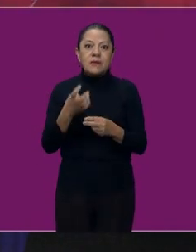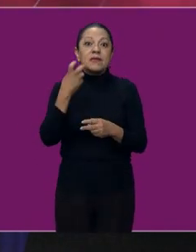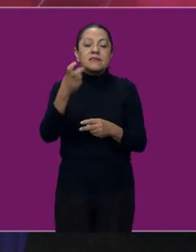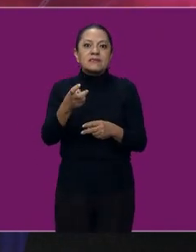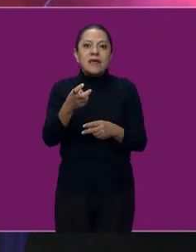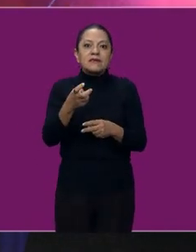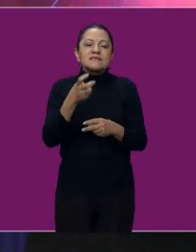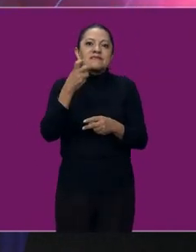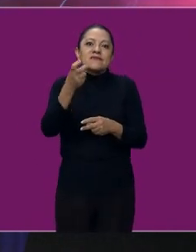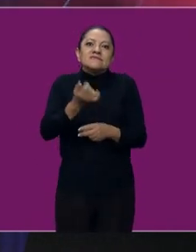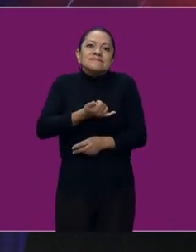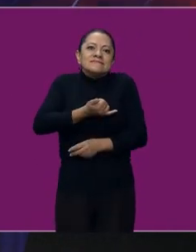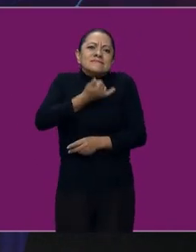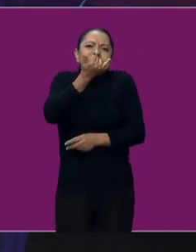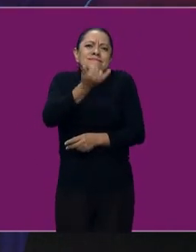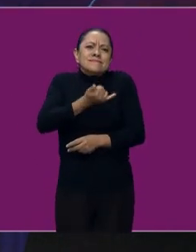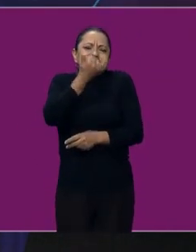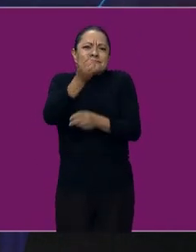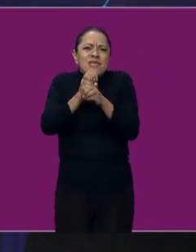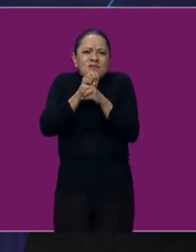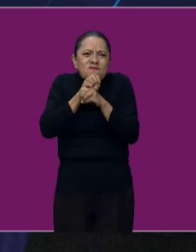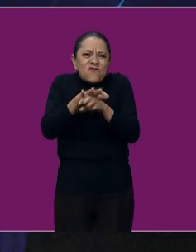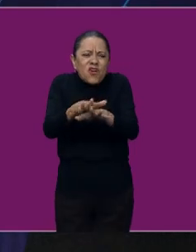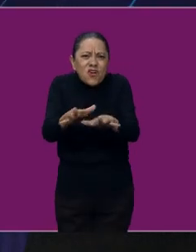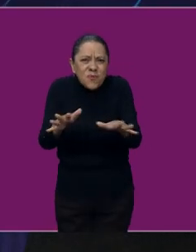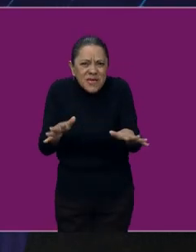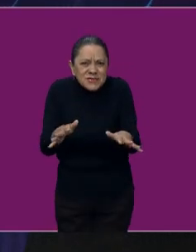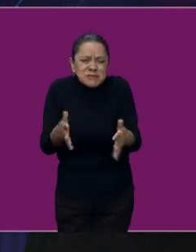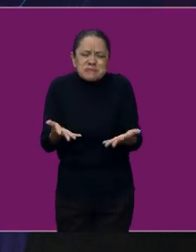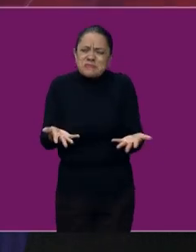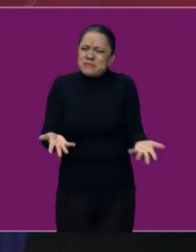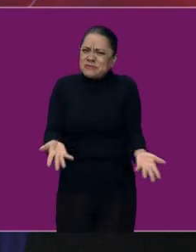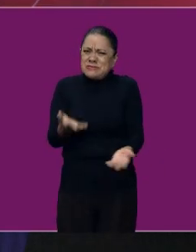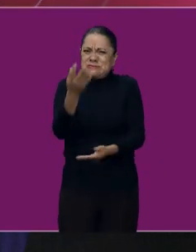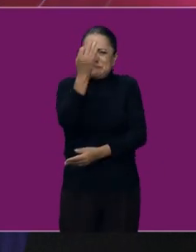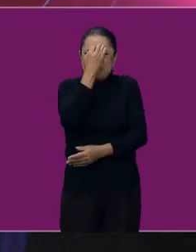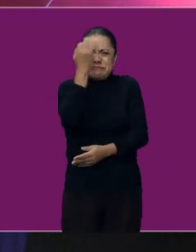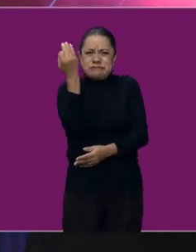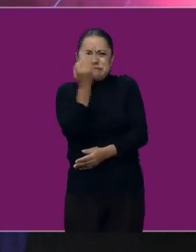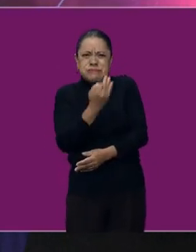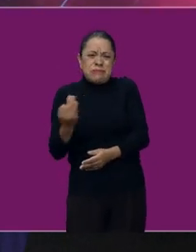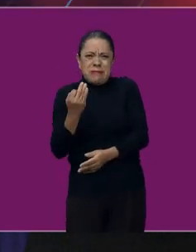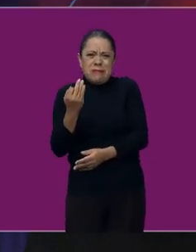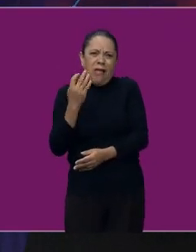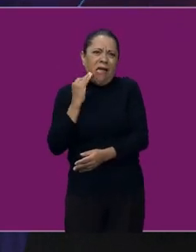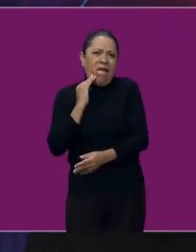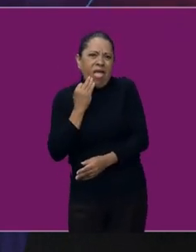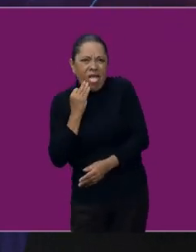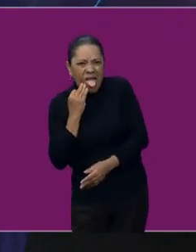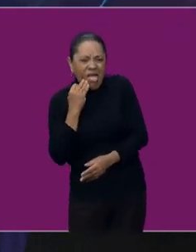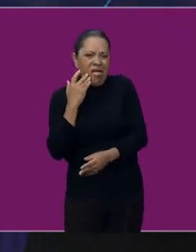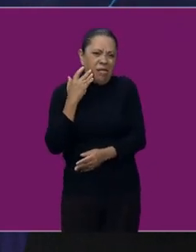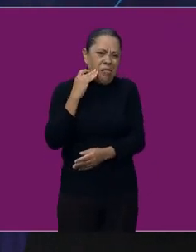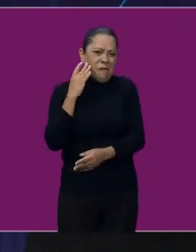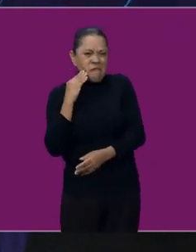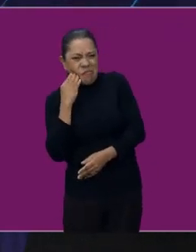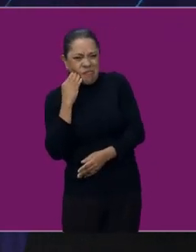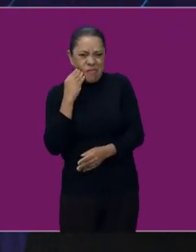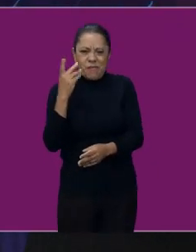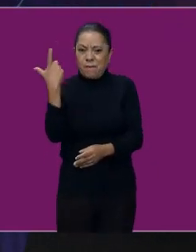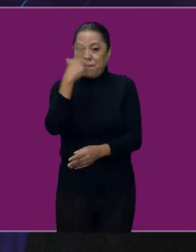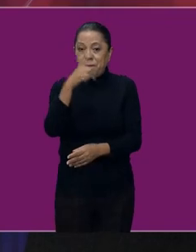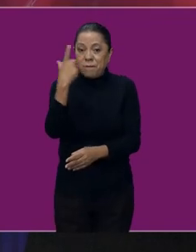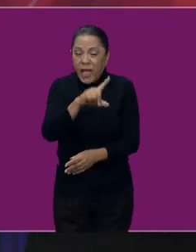una información tan mala o sea no se está dando la información no sé si yo creo que sí es el mensaje distinto es socialmente